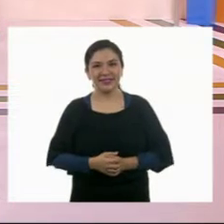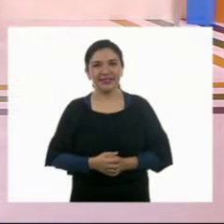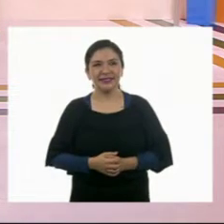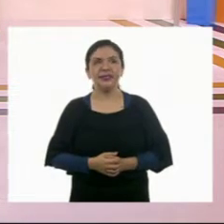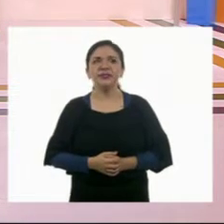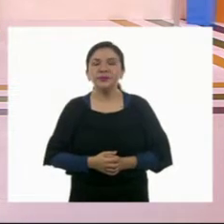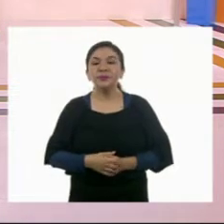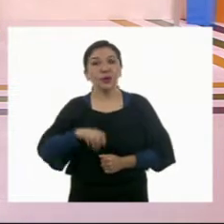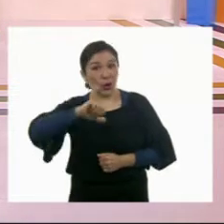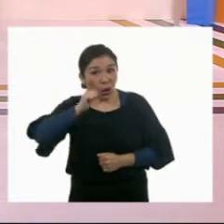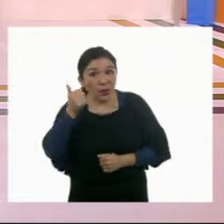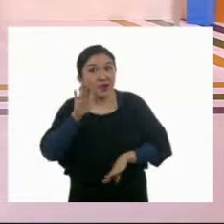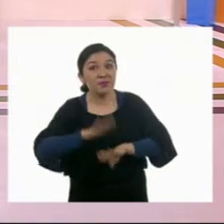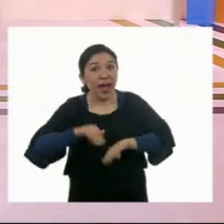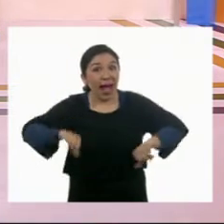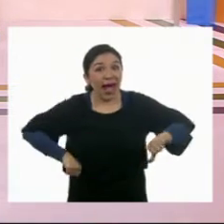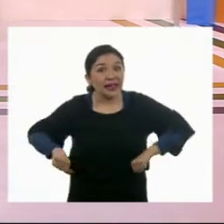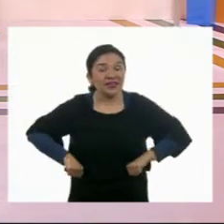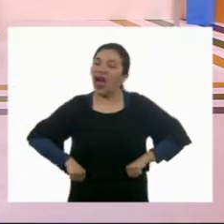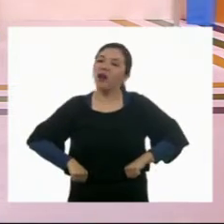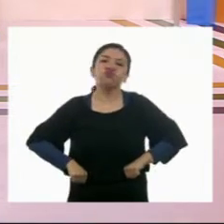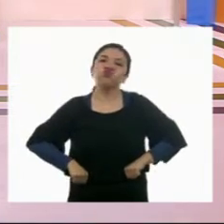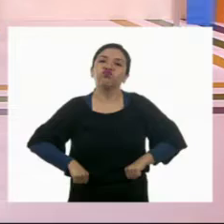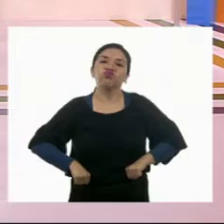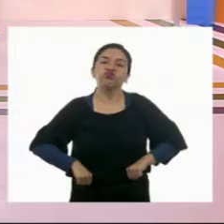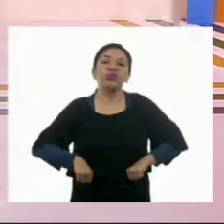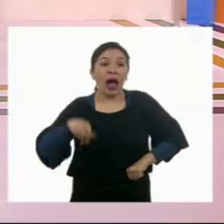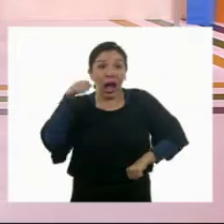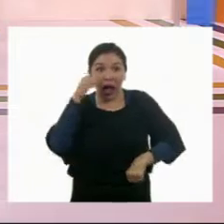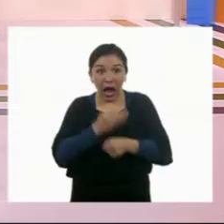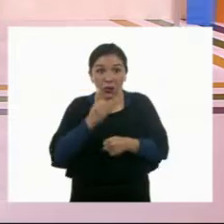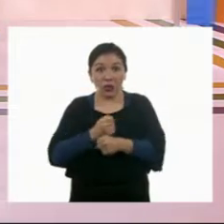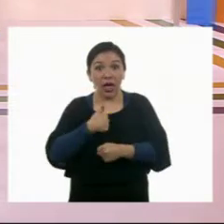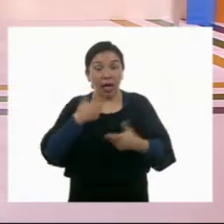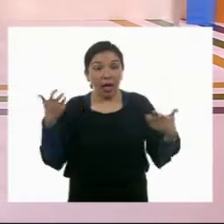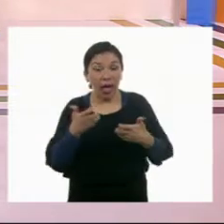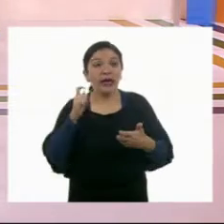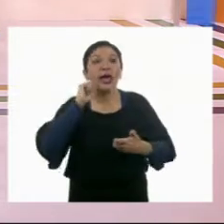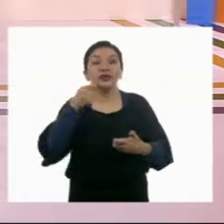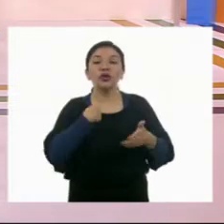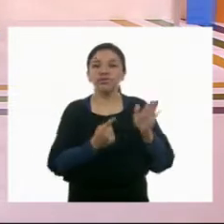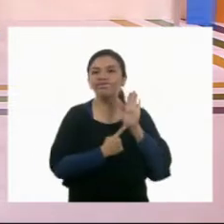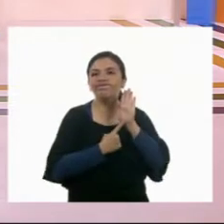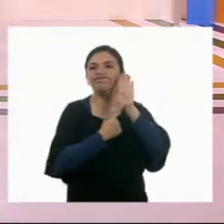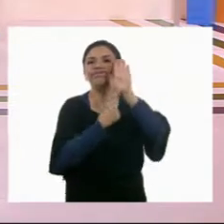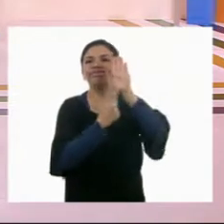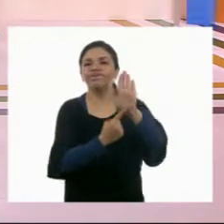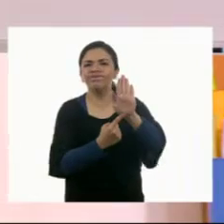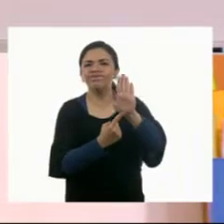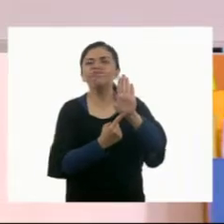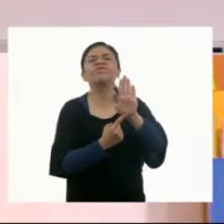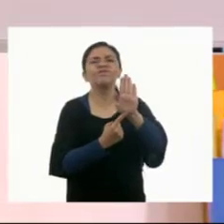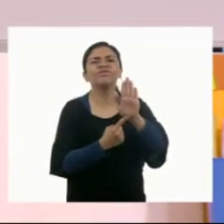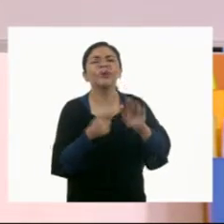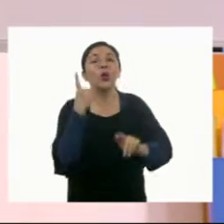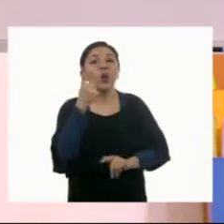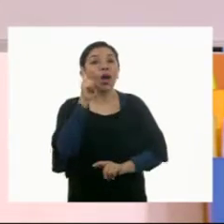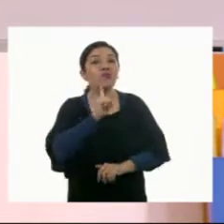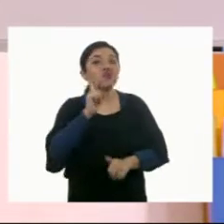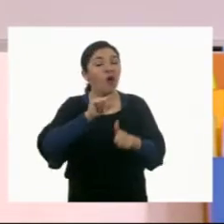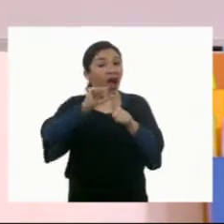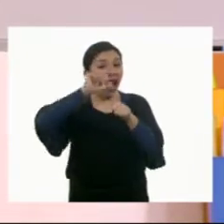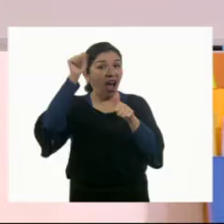Ay, tienes otro ejercicio todavía. No. Lo que tengo es la presentación de una